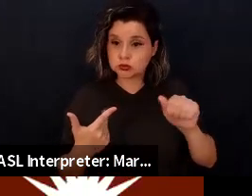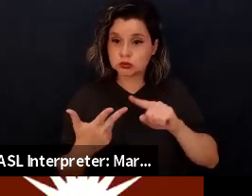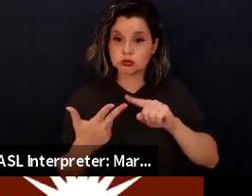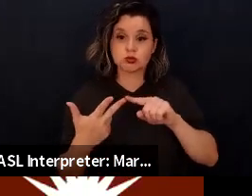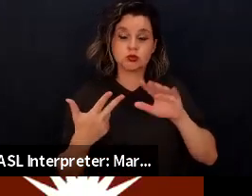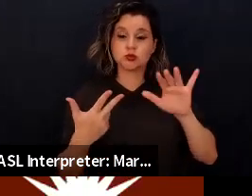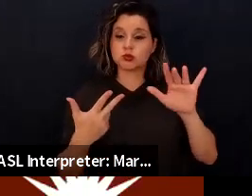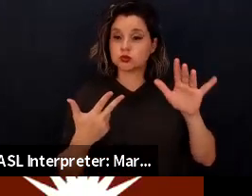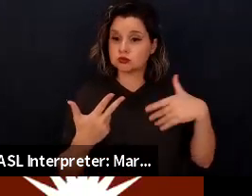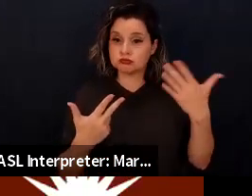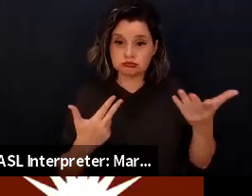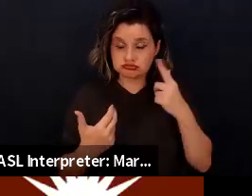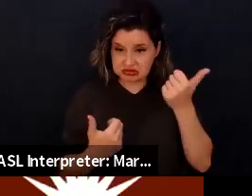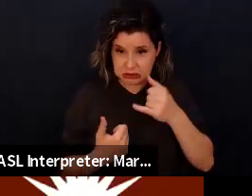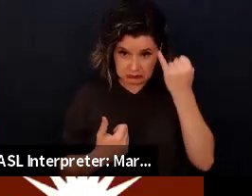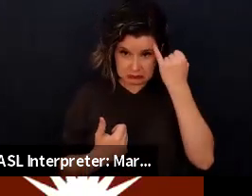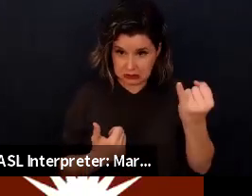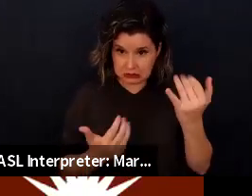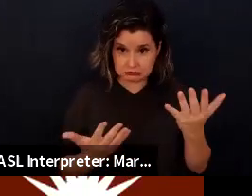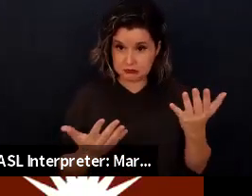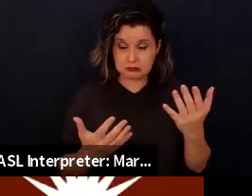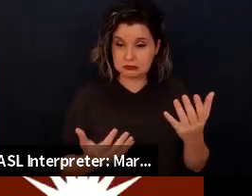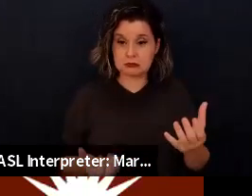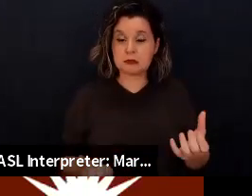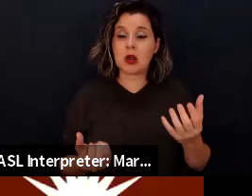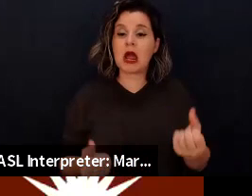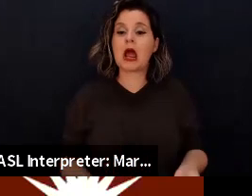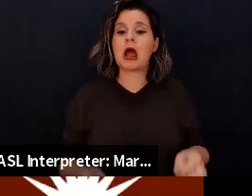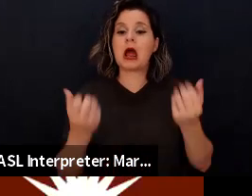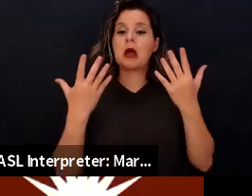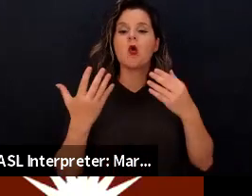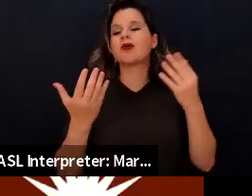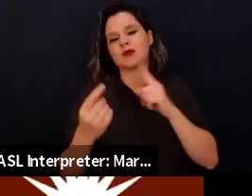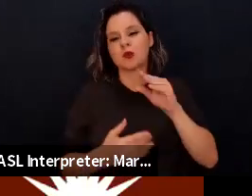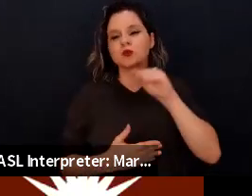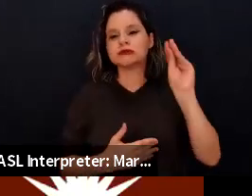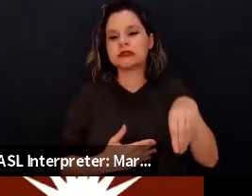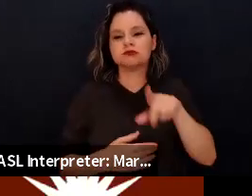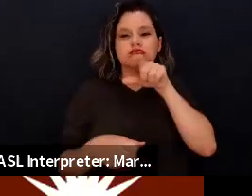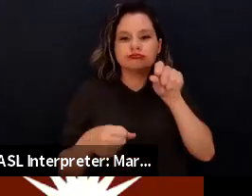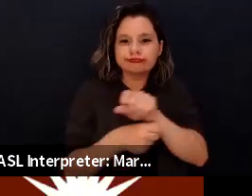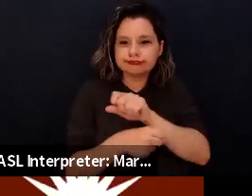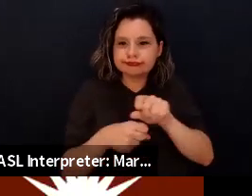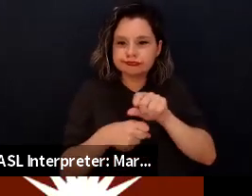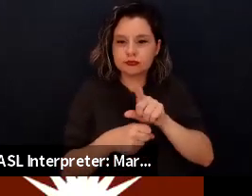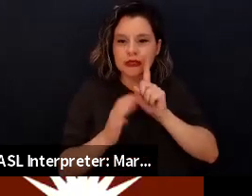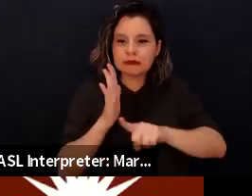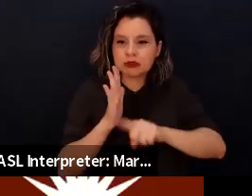forzado? ¿Tienen una idea de más o menos cuál es el número o el porcentaje que se